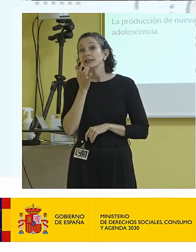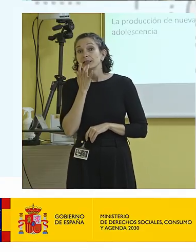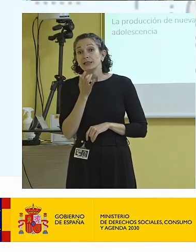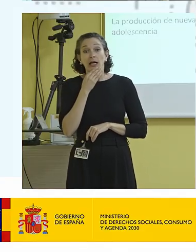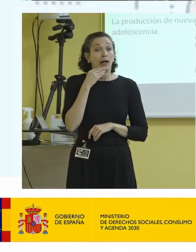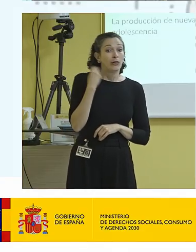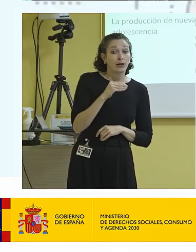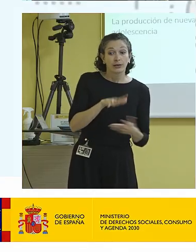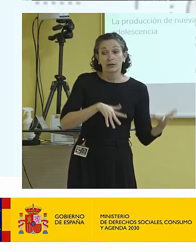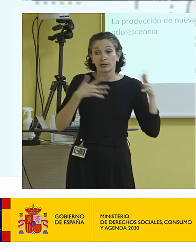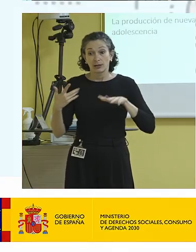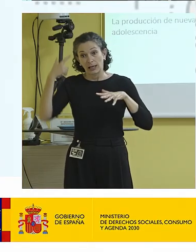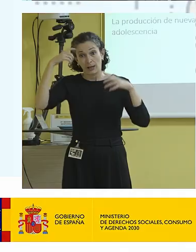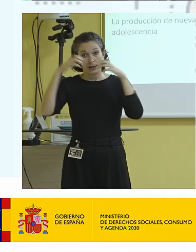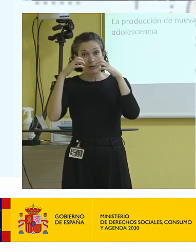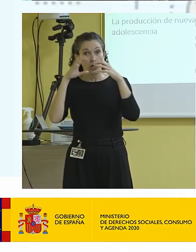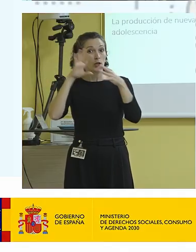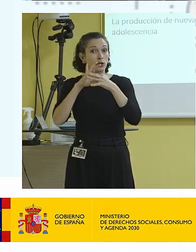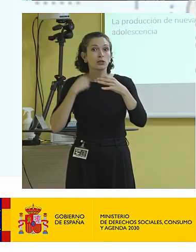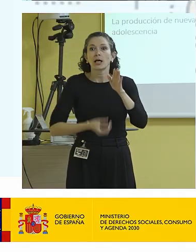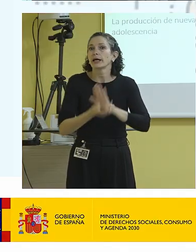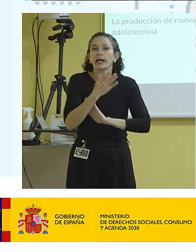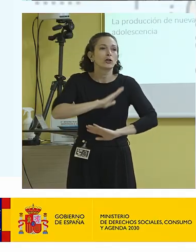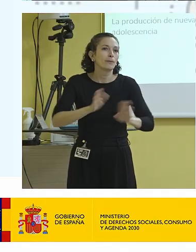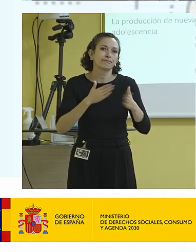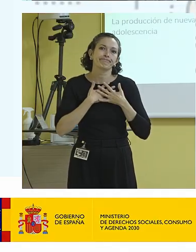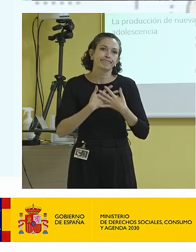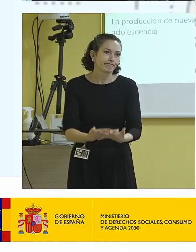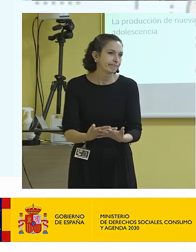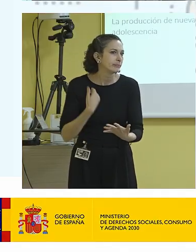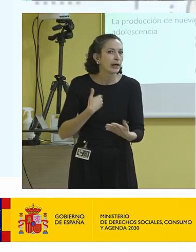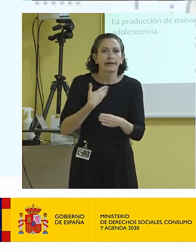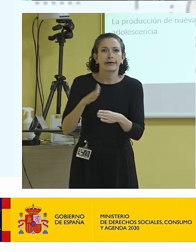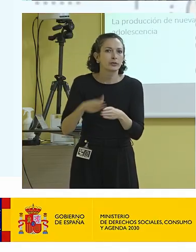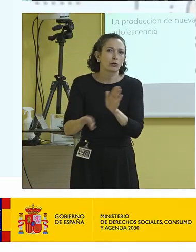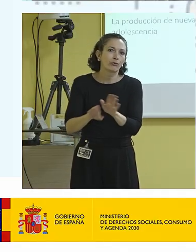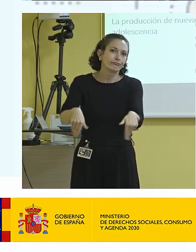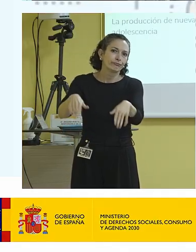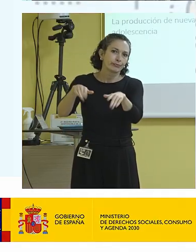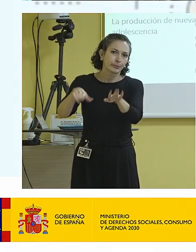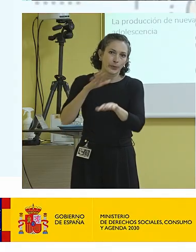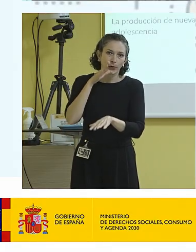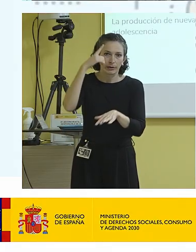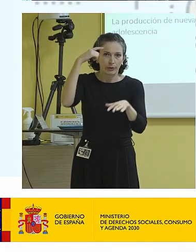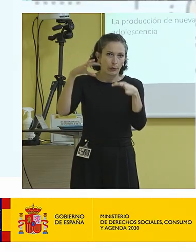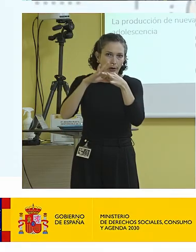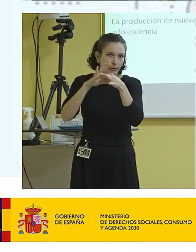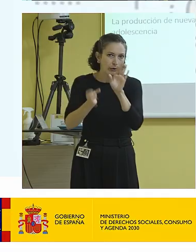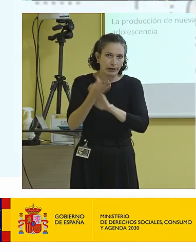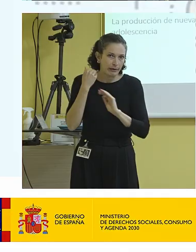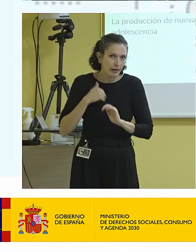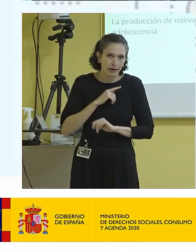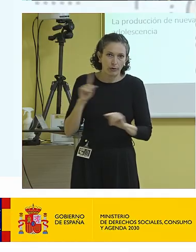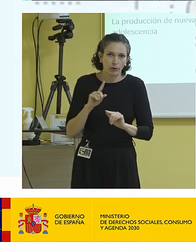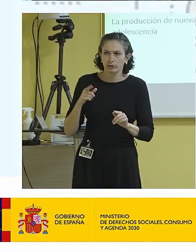de la adolescencia, tu cerebro ya no crea conexiones, lo siento, ya estáis tirando con los restos, ¿vale? Porque obviamente no se crean conexiones, y entonces ¿cómo aprendo